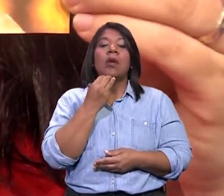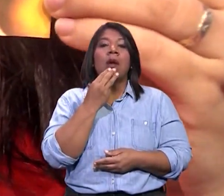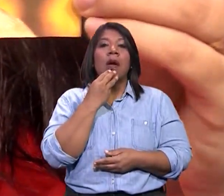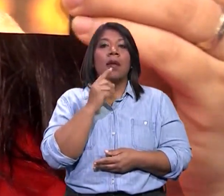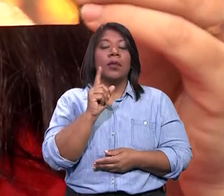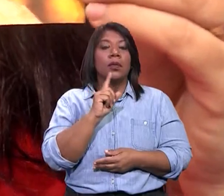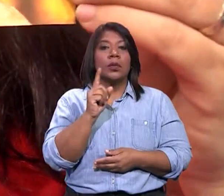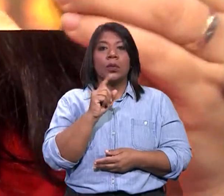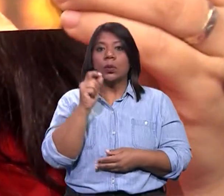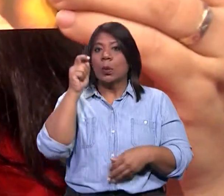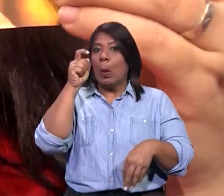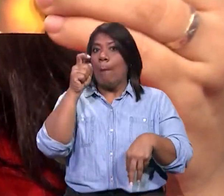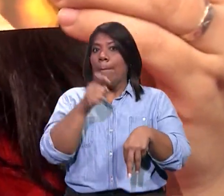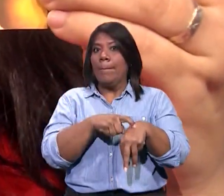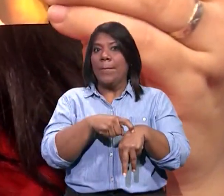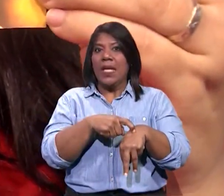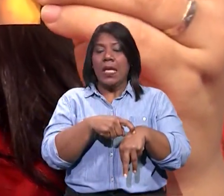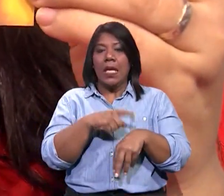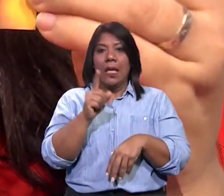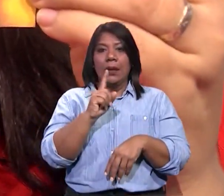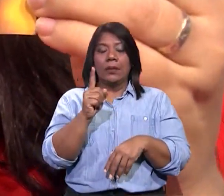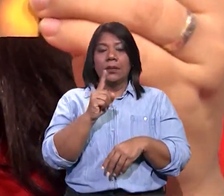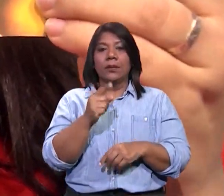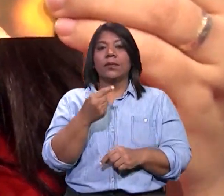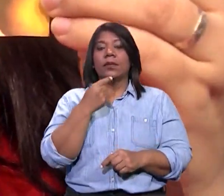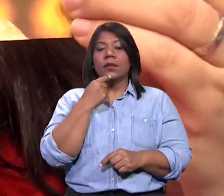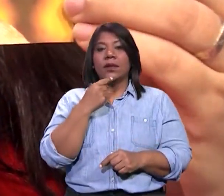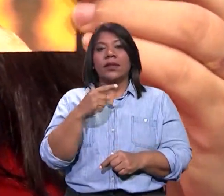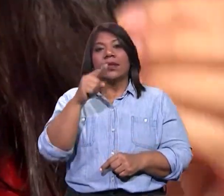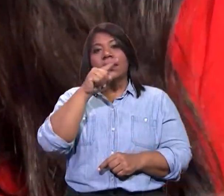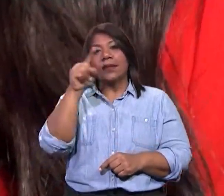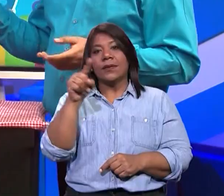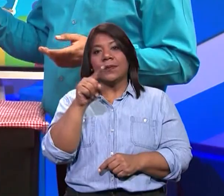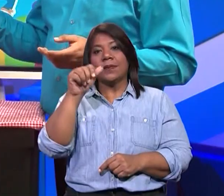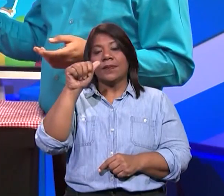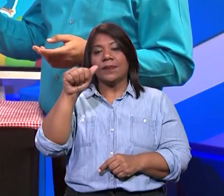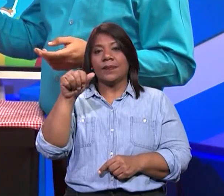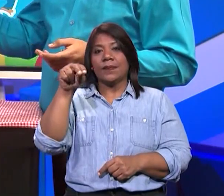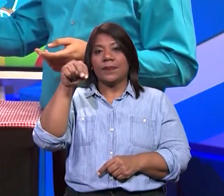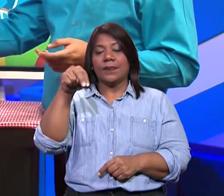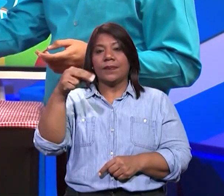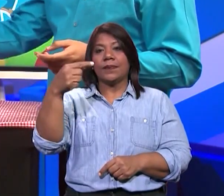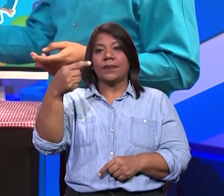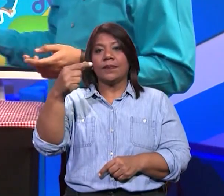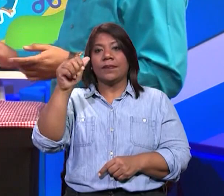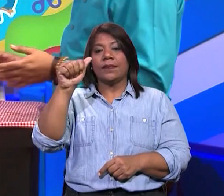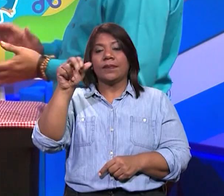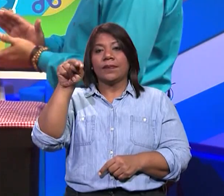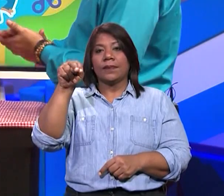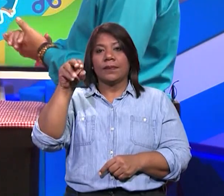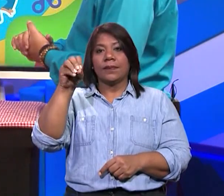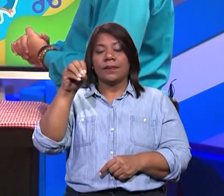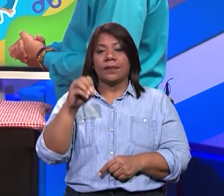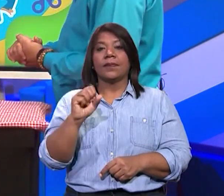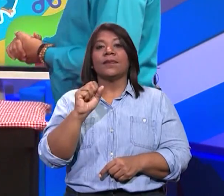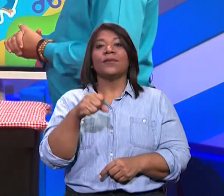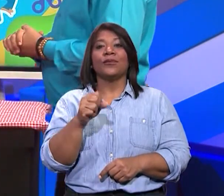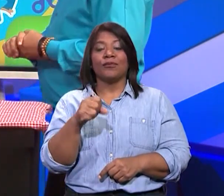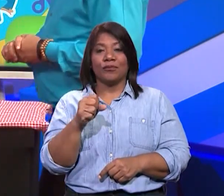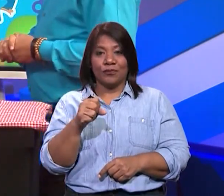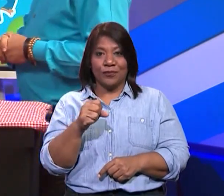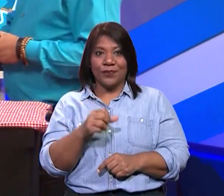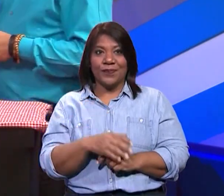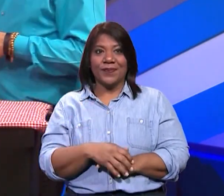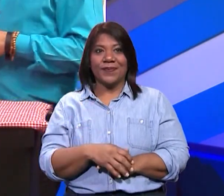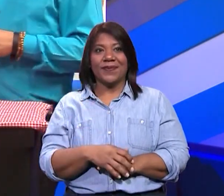aguijón. Ese es muy importante. ¿Quién es, maestra Noemí? Los zánganos. Los zánganos, que forman parte de las